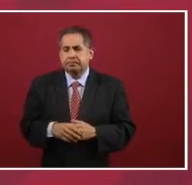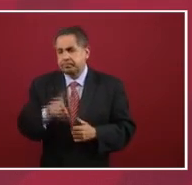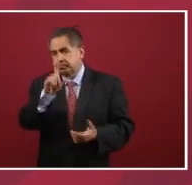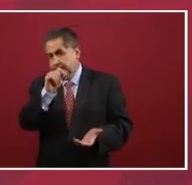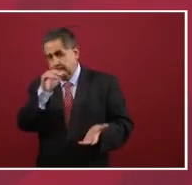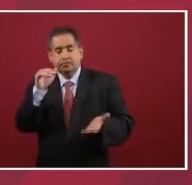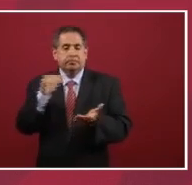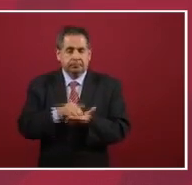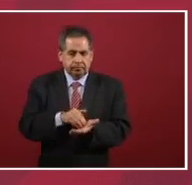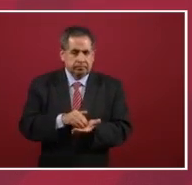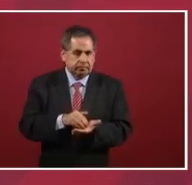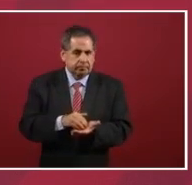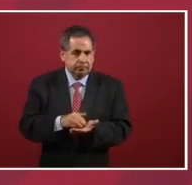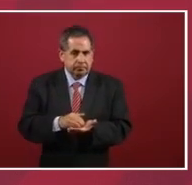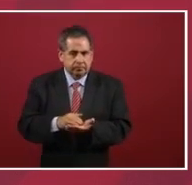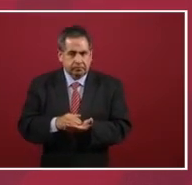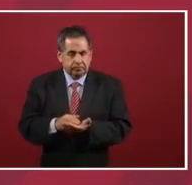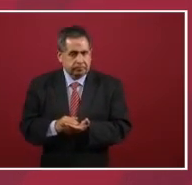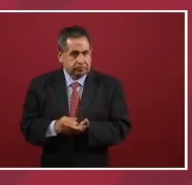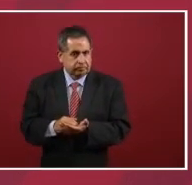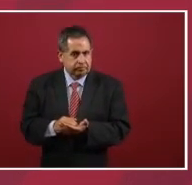20,000